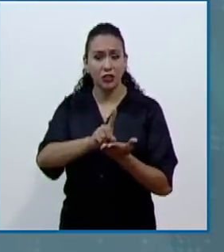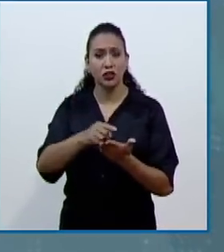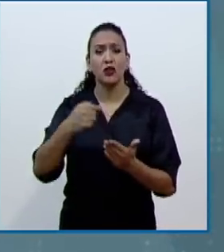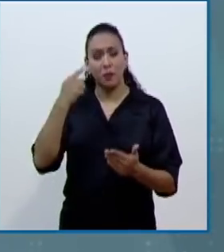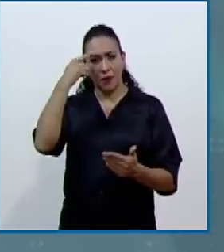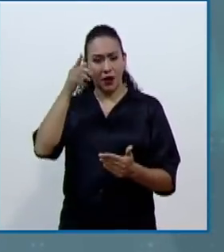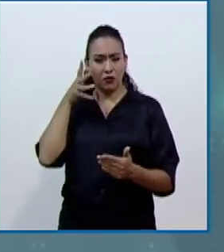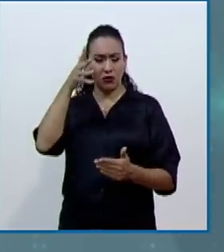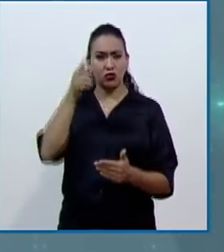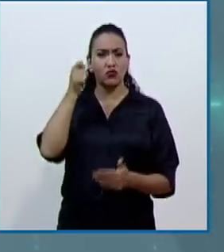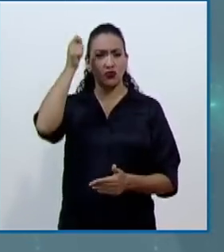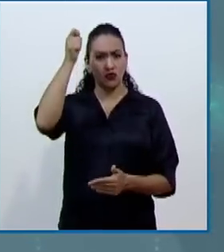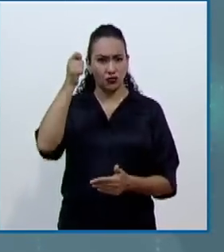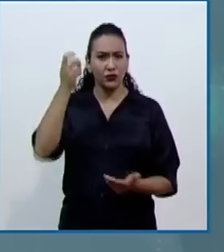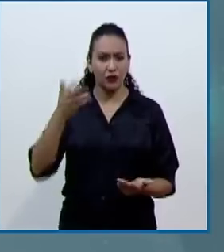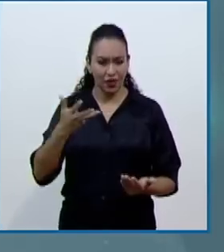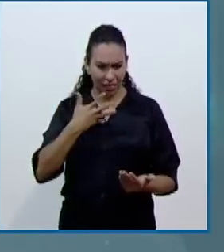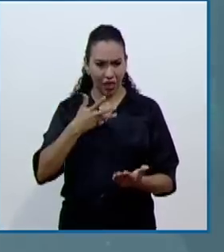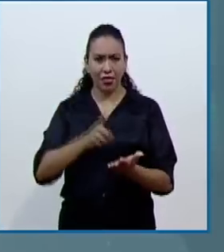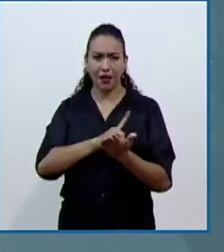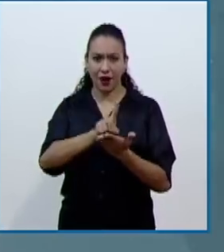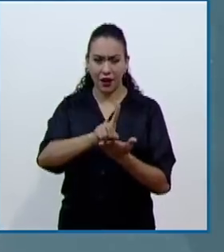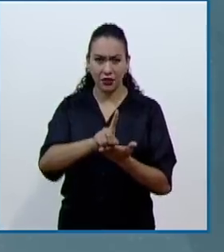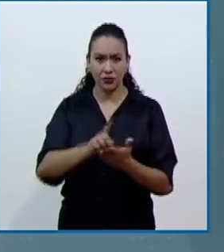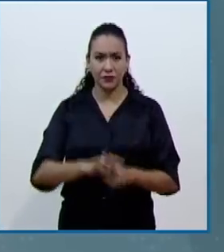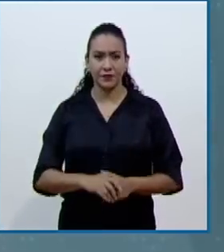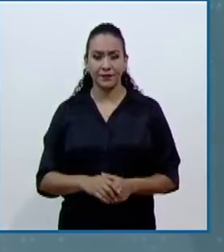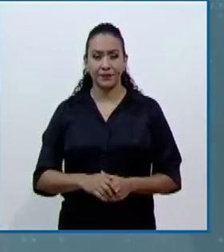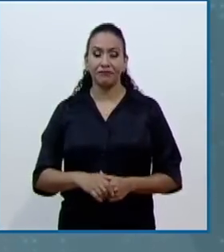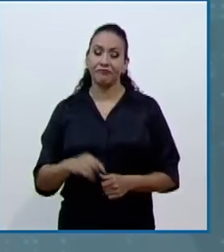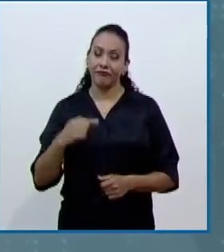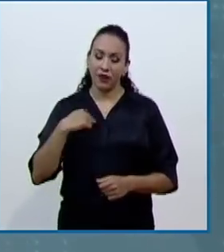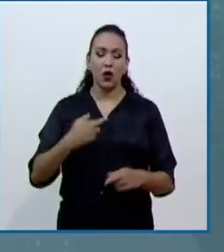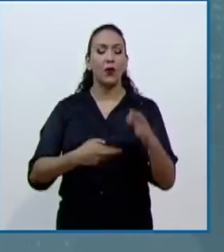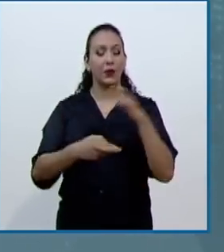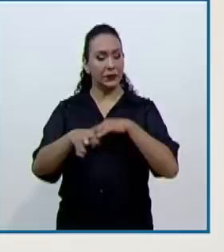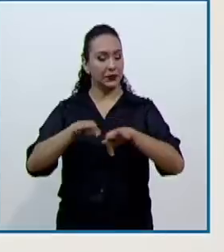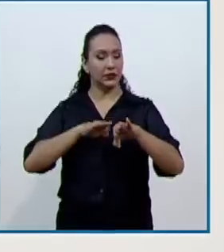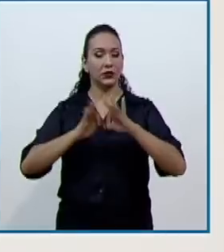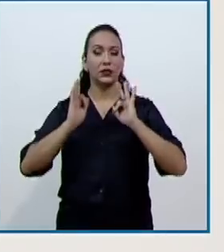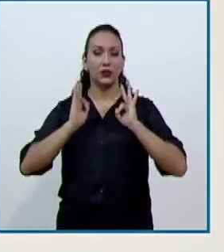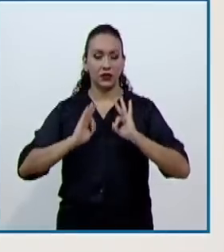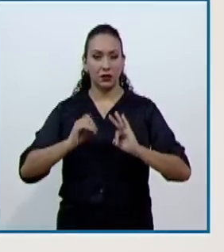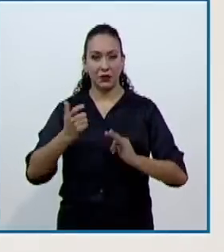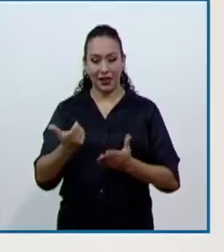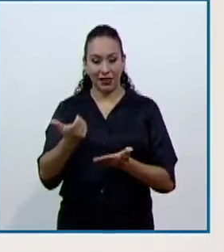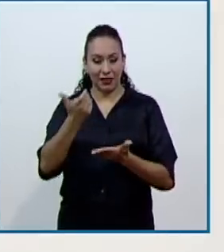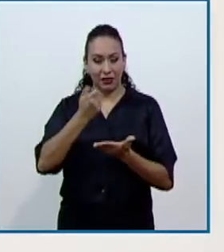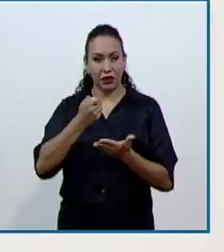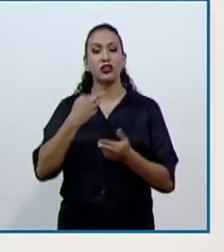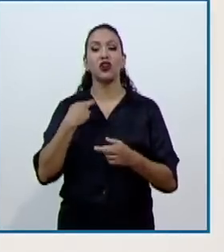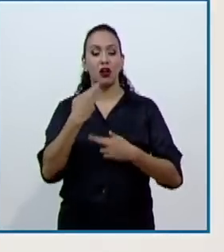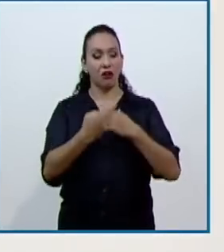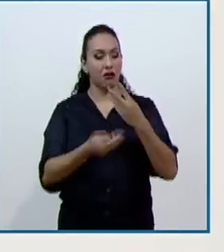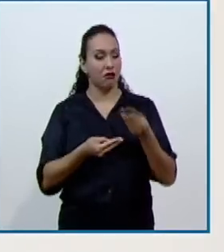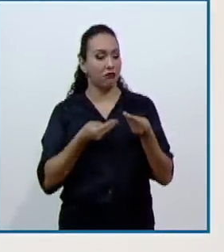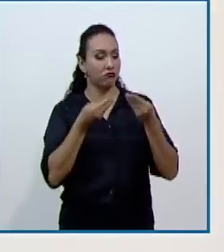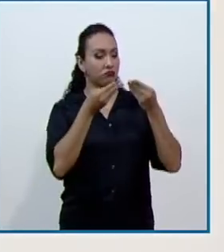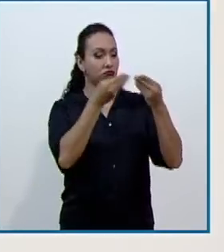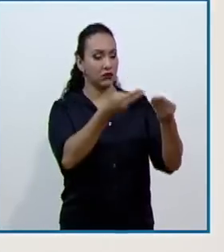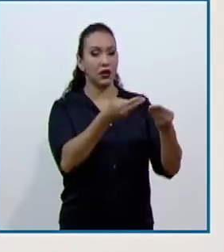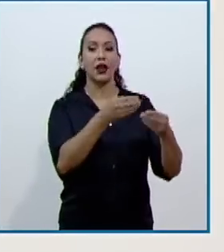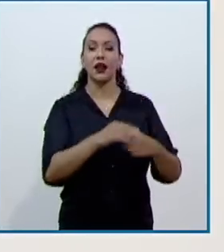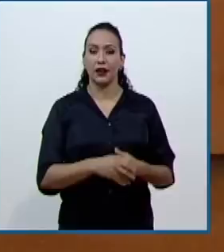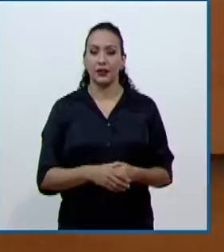retiro de este Tribunal Constitucional. Retornaré tranquilamente y sin apego ese dinero a la tesorería de la Federación si es